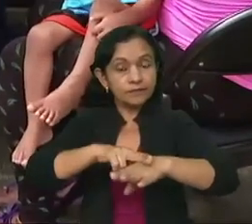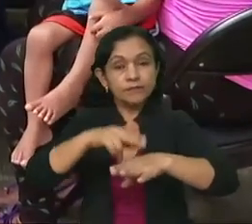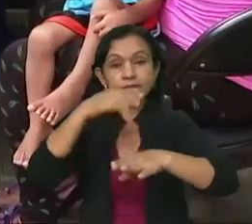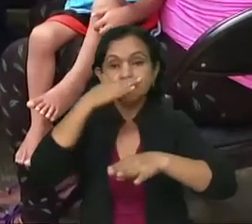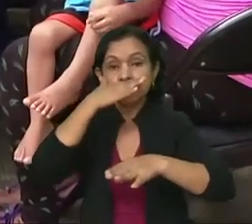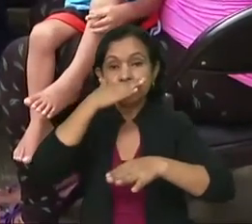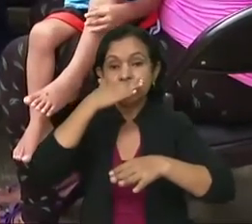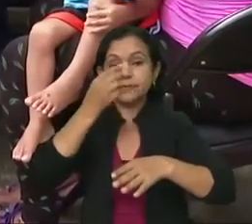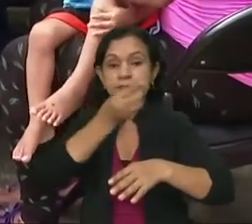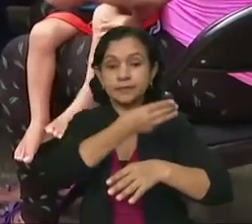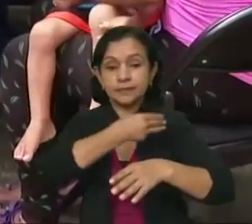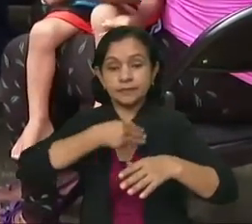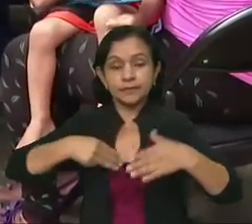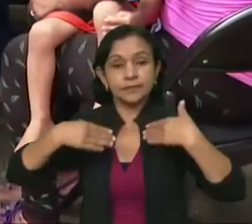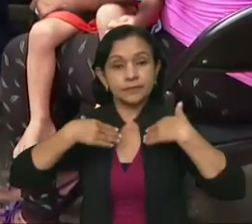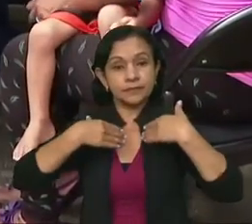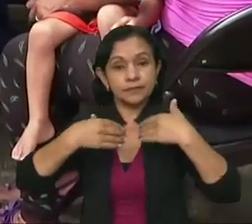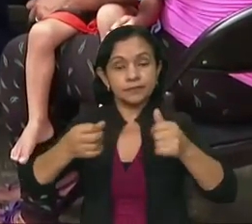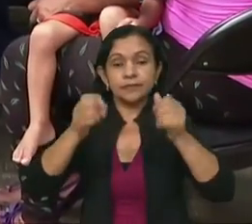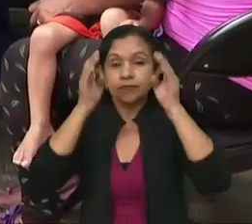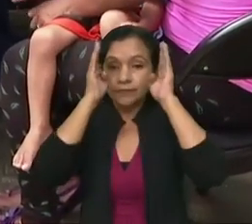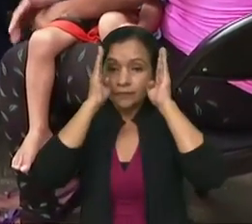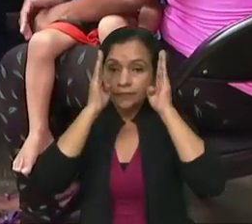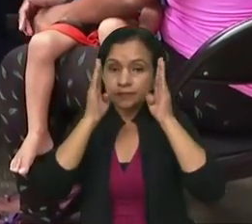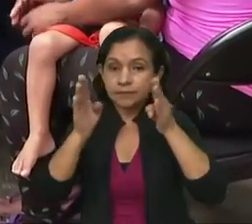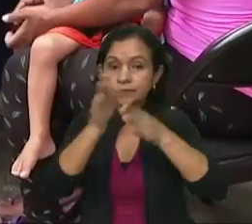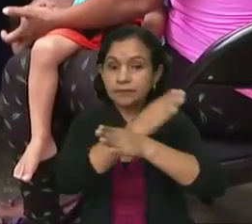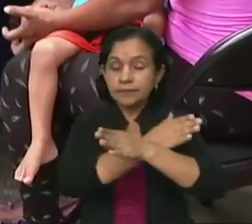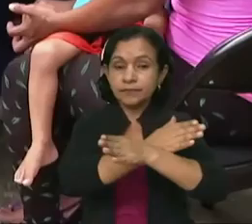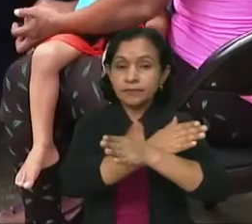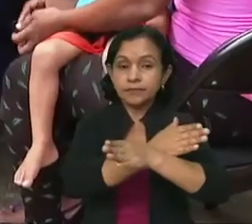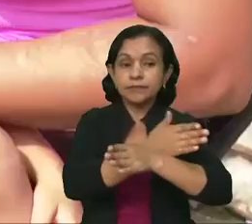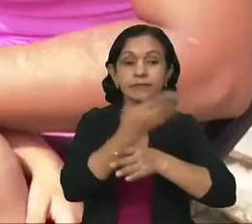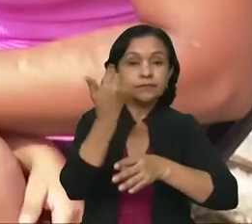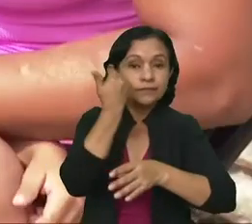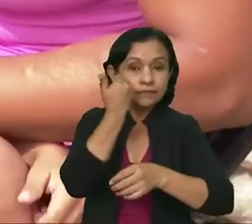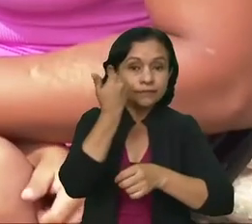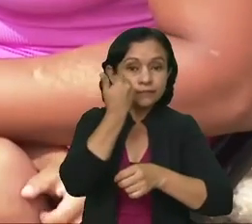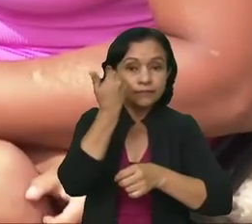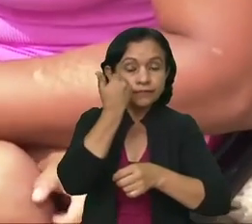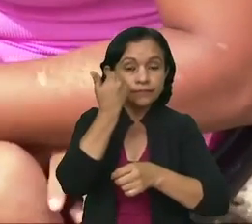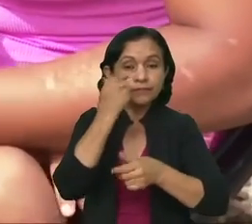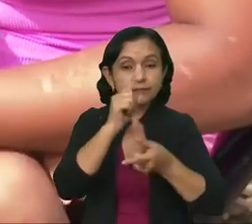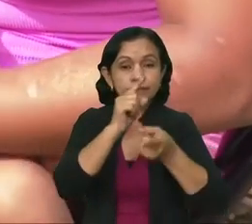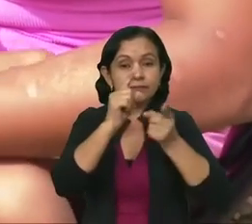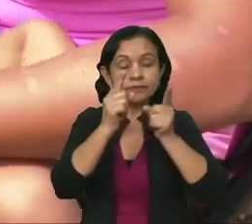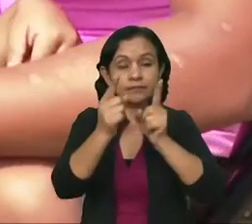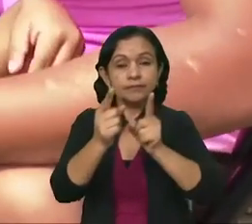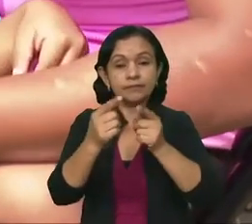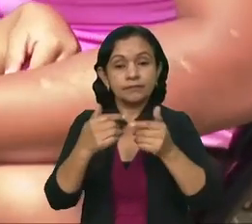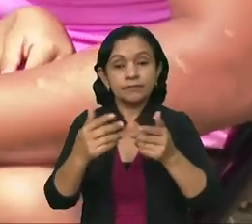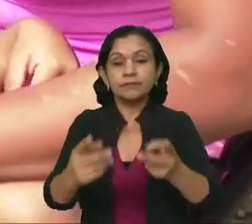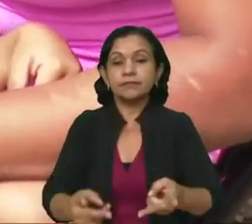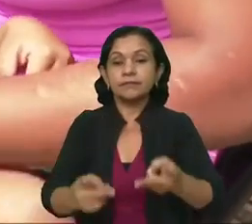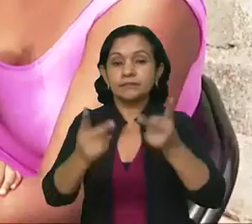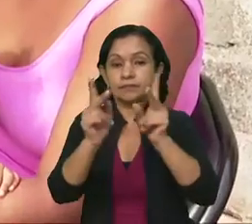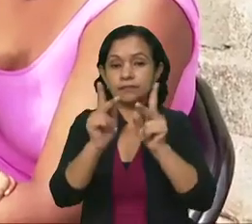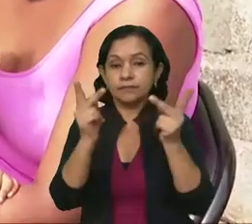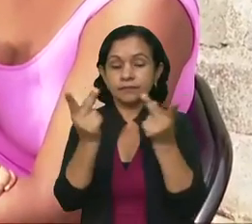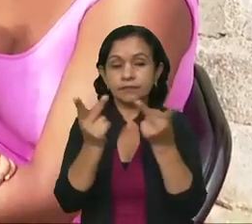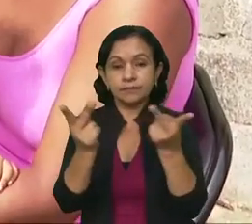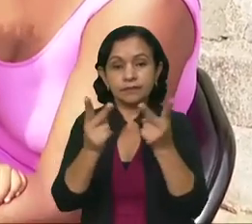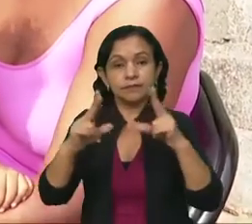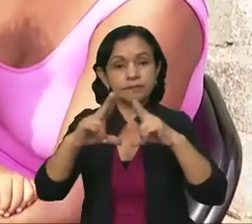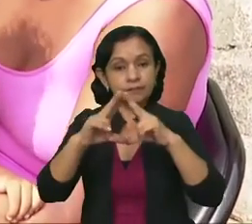través del MINSA, garantizan la detección temprana de enfermedades prevenibles, elevando con ello la expectativa de vida del pueblo